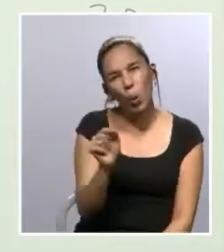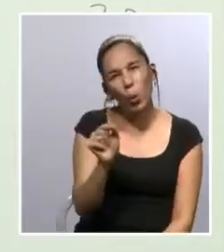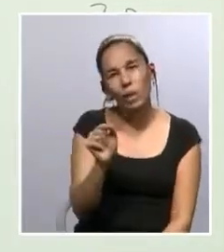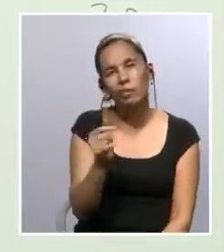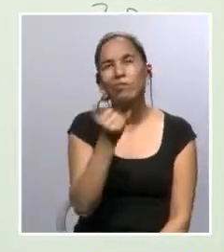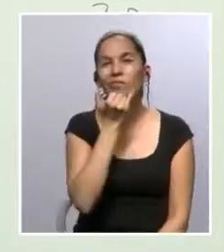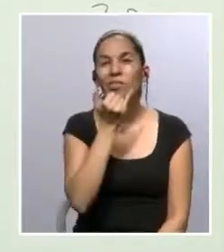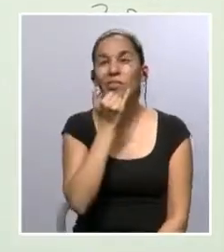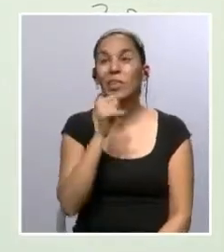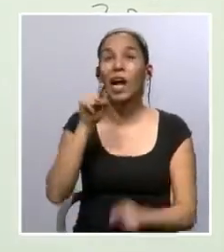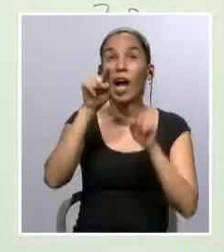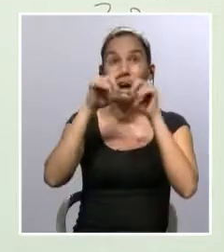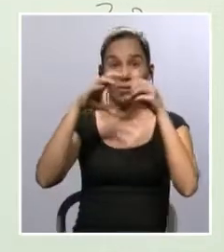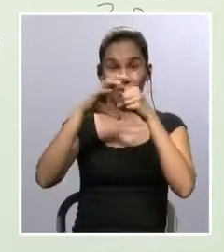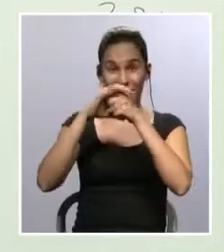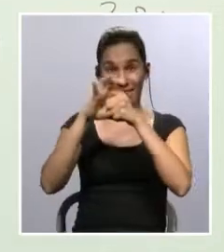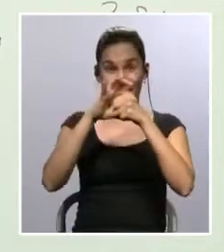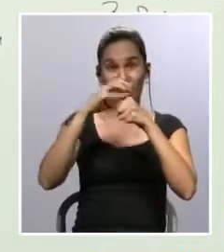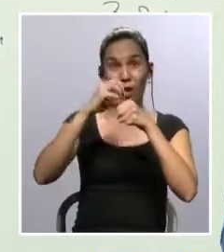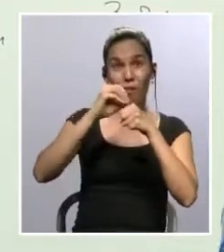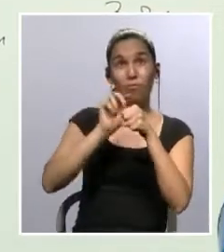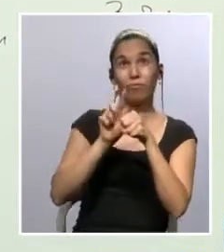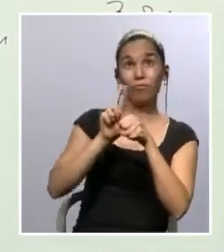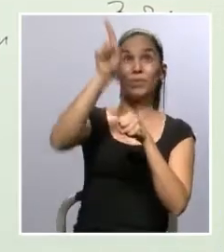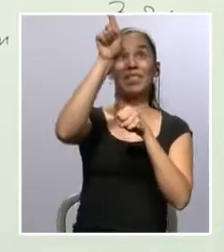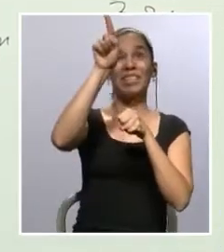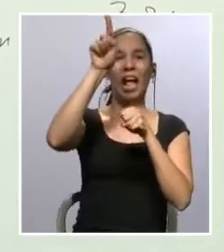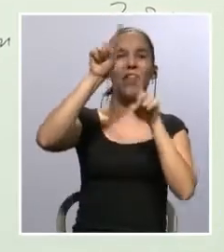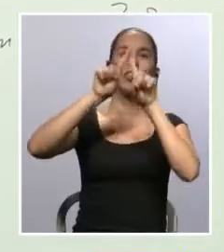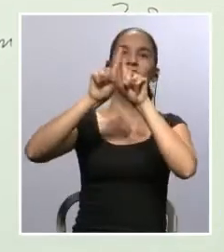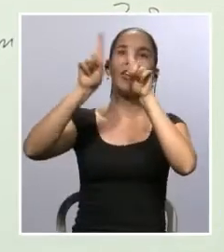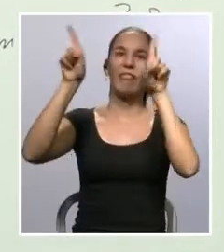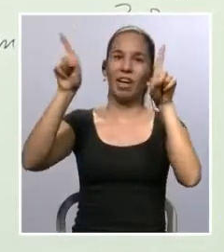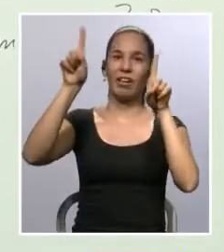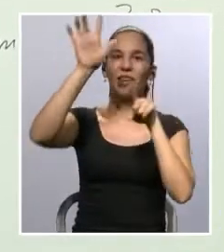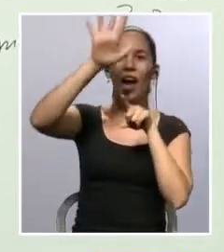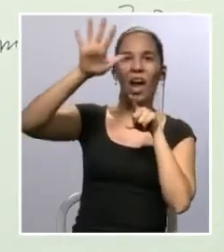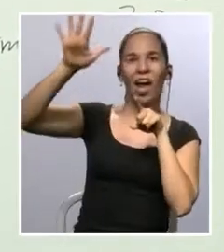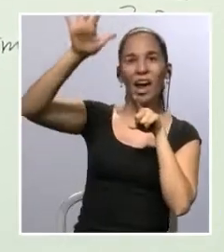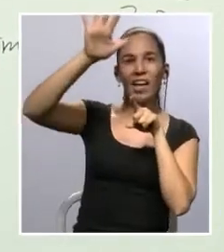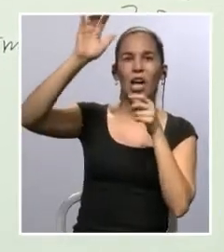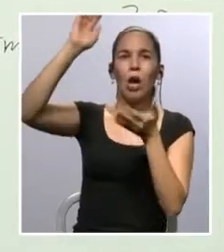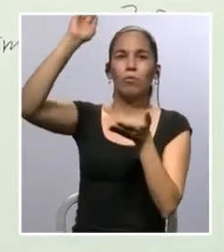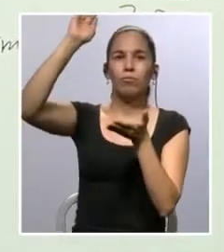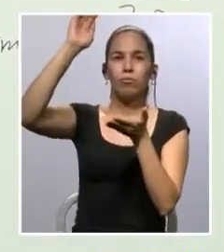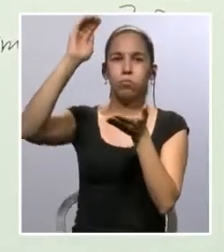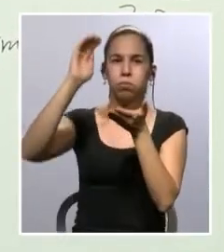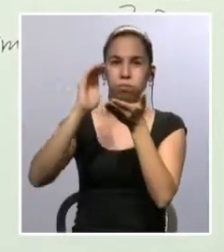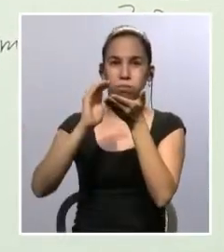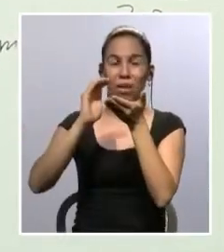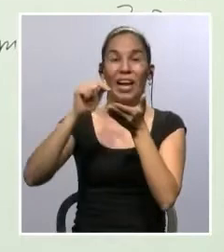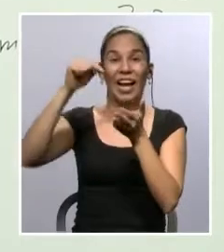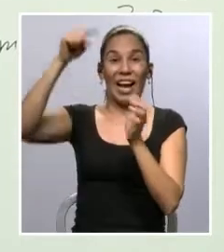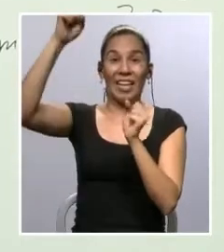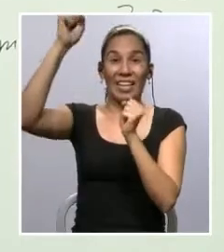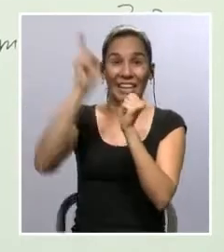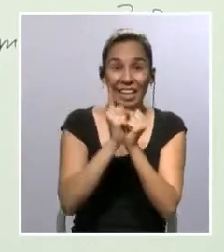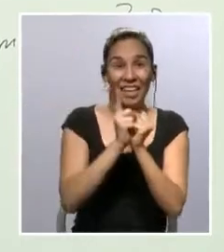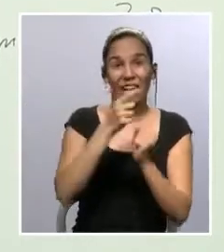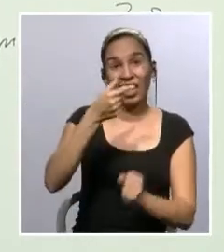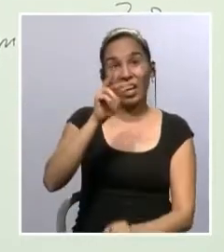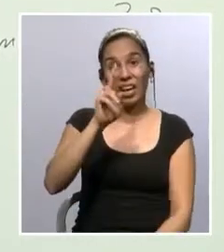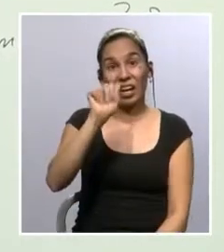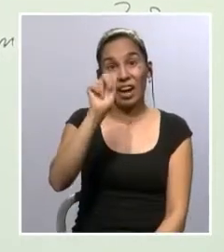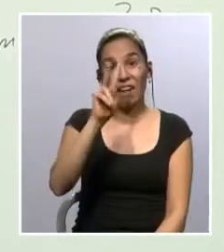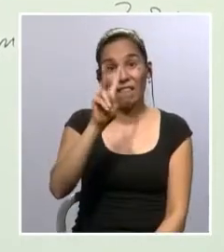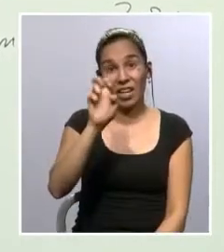que ocurre allá arriba es un fenómeno diferente. Allá arriba es por una disminución de la gravedad. Los